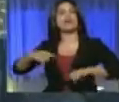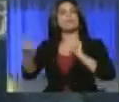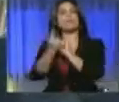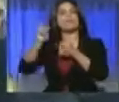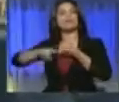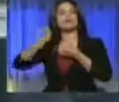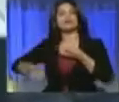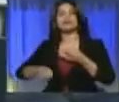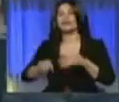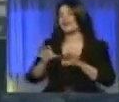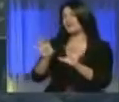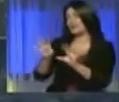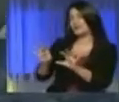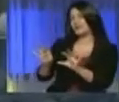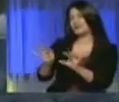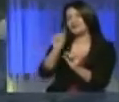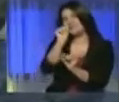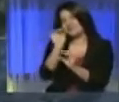Chistecito, ¿vale?